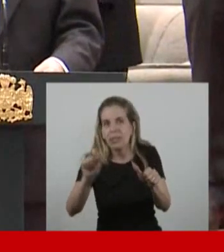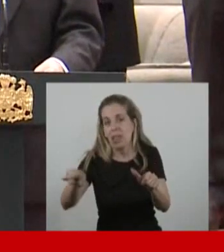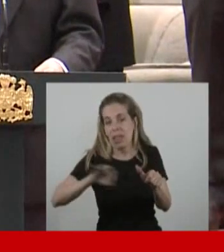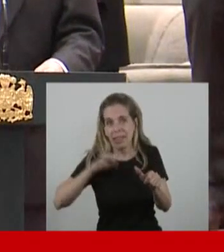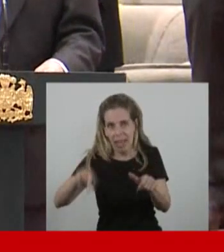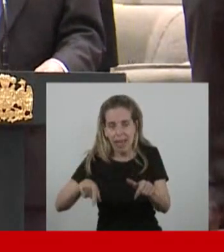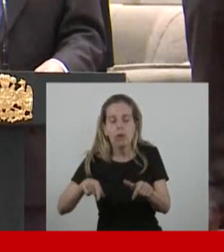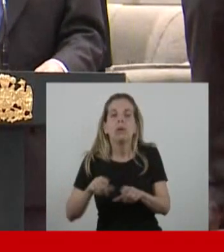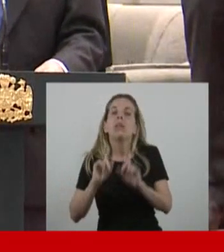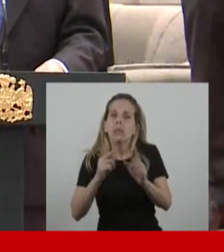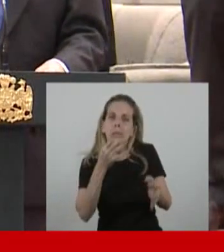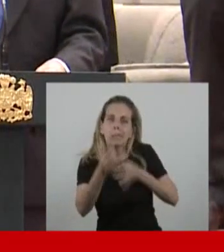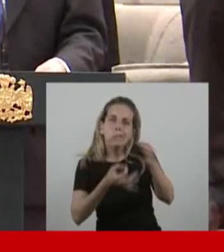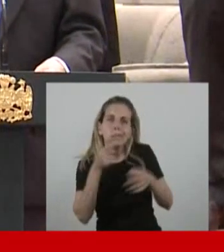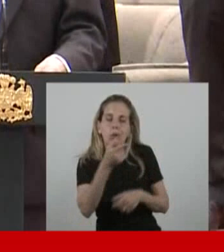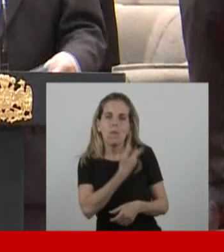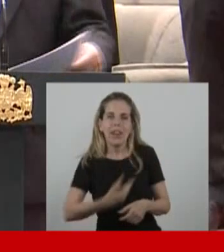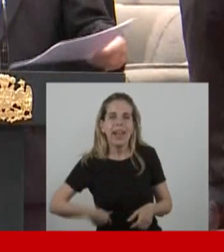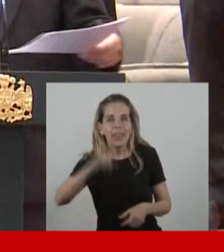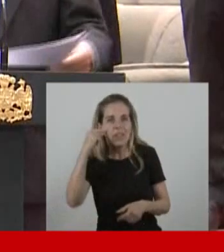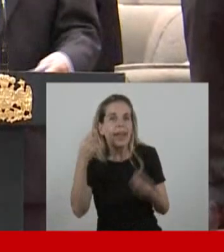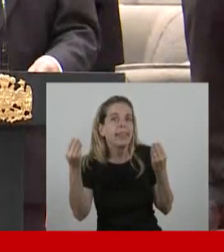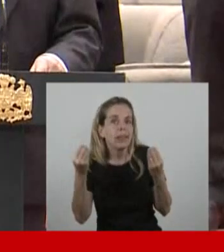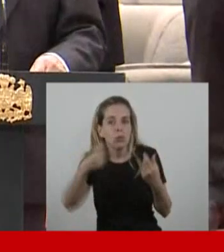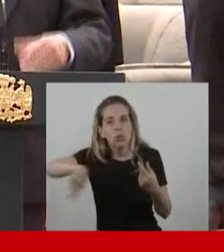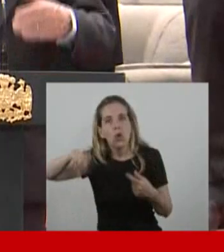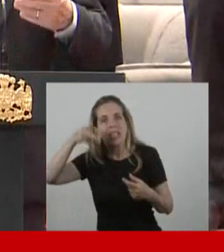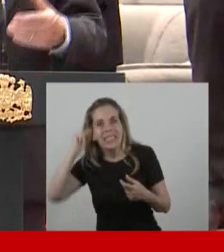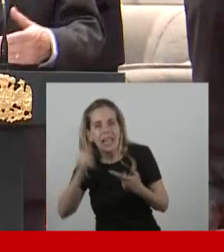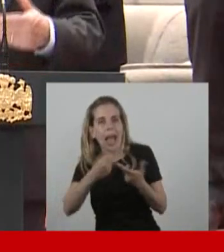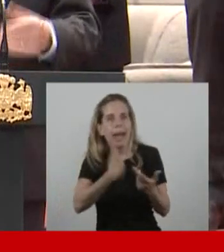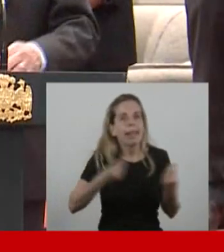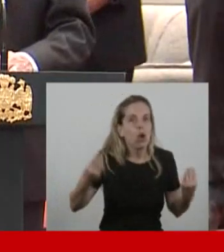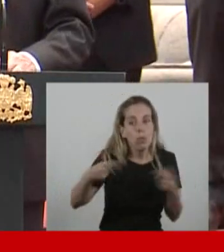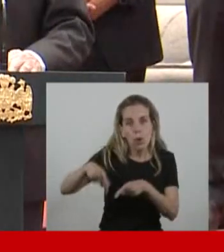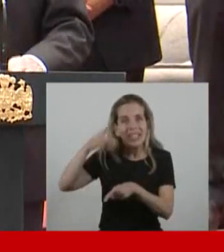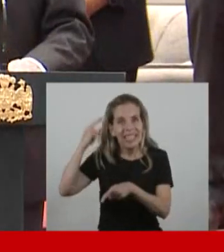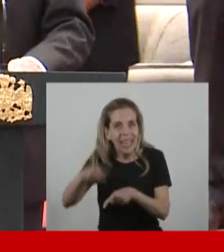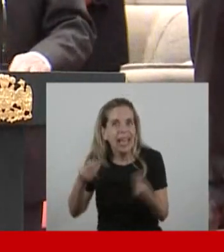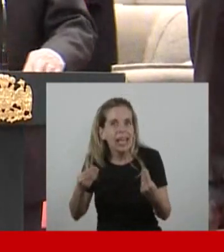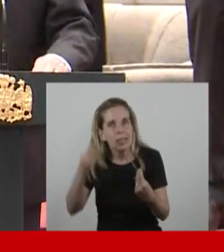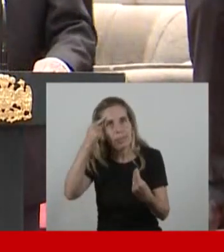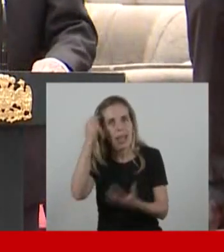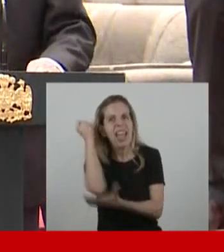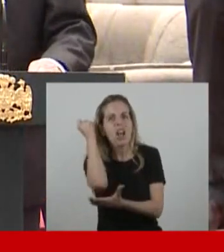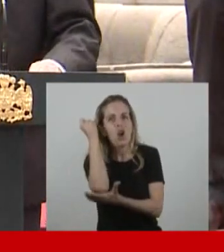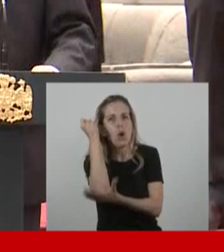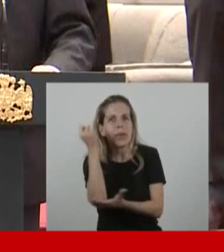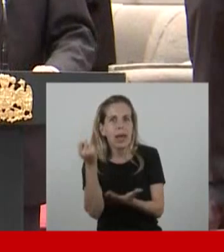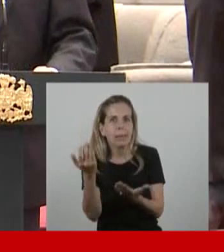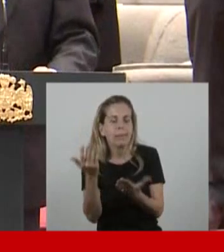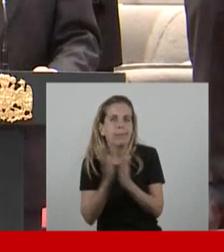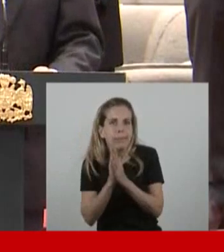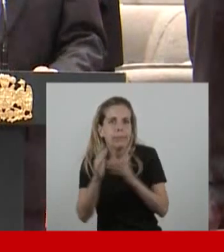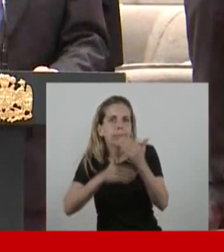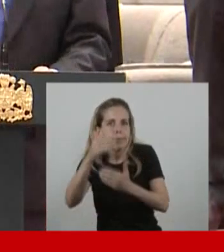con el presidente Fernández cómo estamos enfrentando la reactivación de nuestras economías y la recuperación de